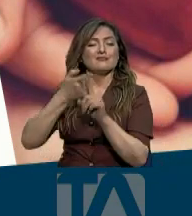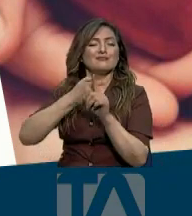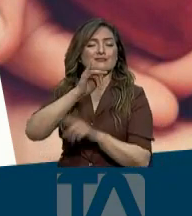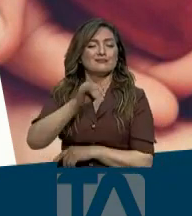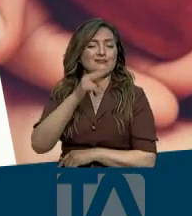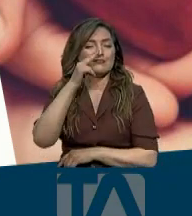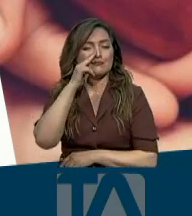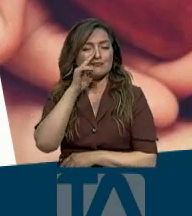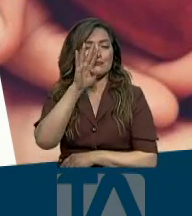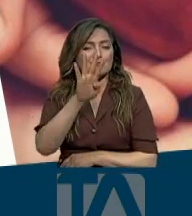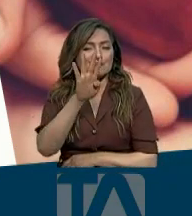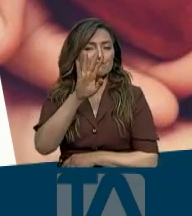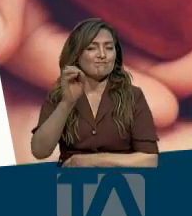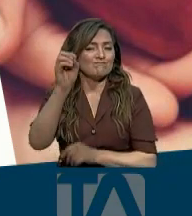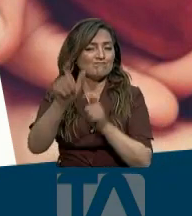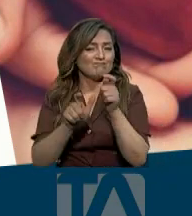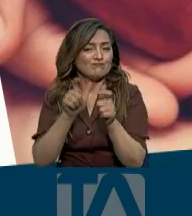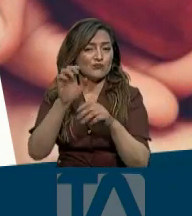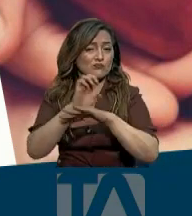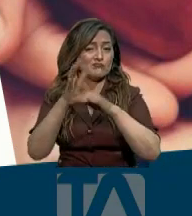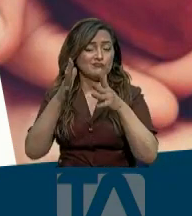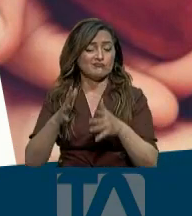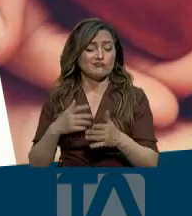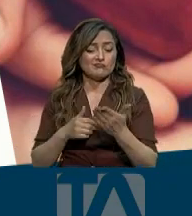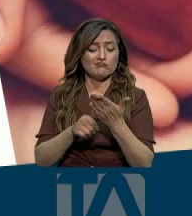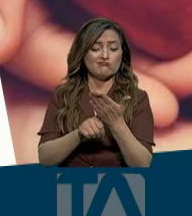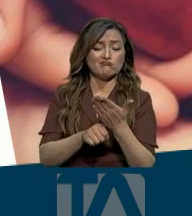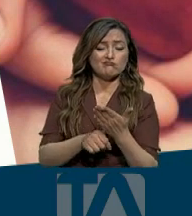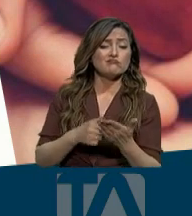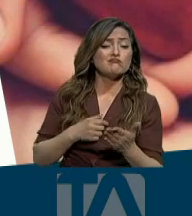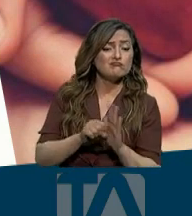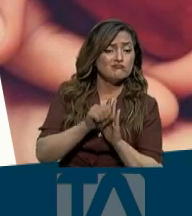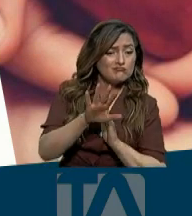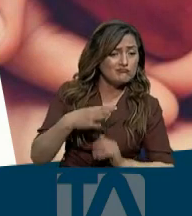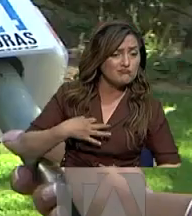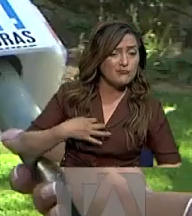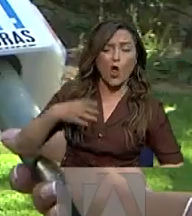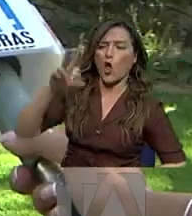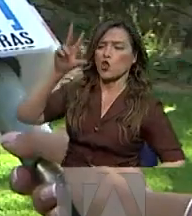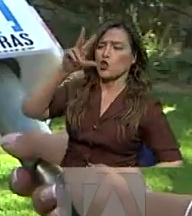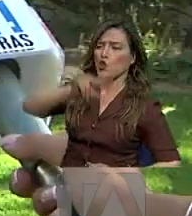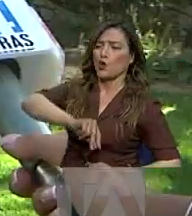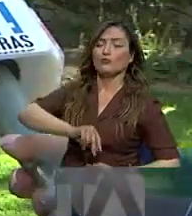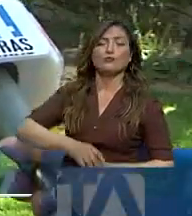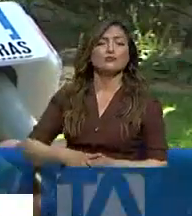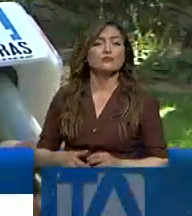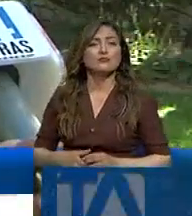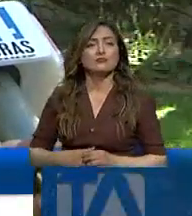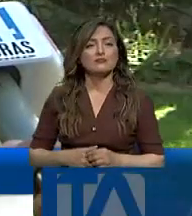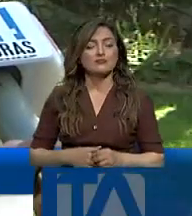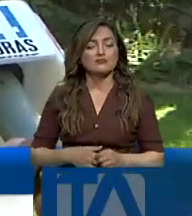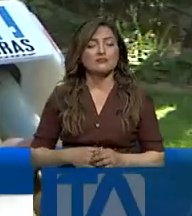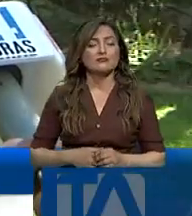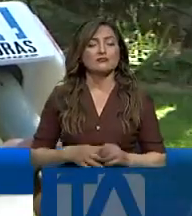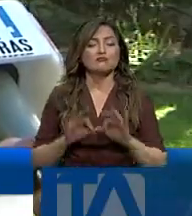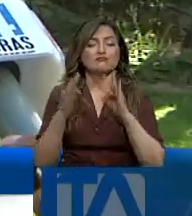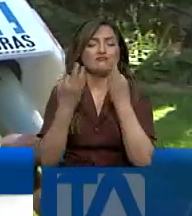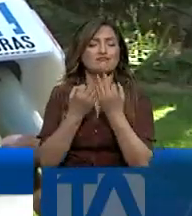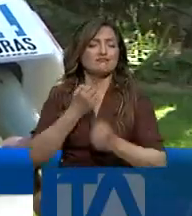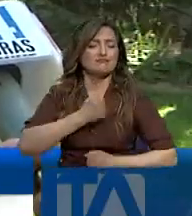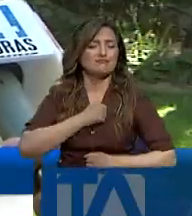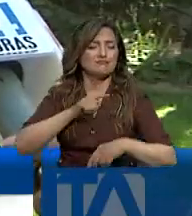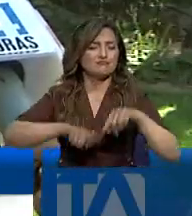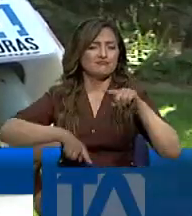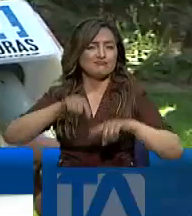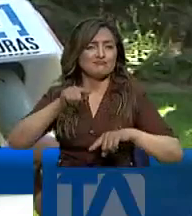junio 44% de ciudadanos le dijo no a la donación voluntaria solamente cuando tenemos un familiar o un